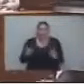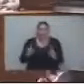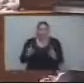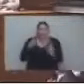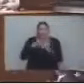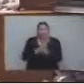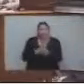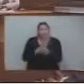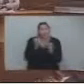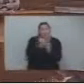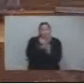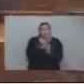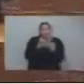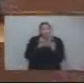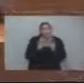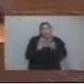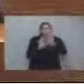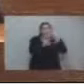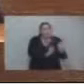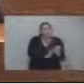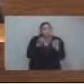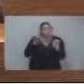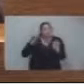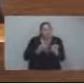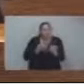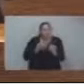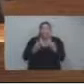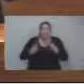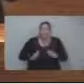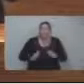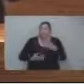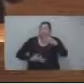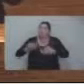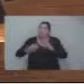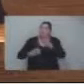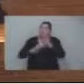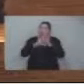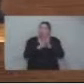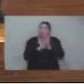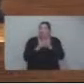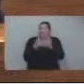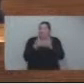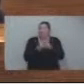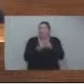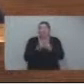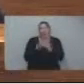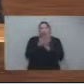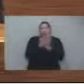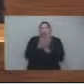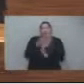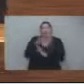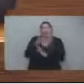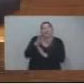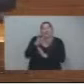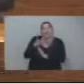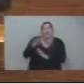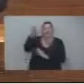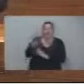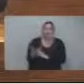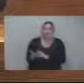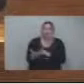Es, como dice el Tribunal Constitucional, un derecho espejo en función de la actividad que